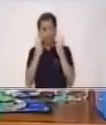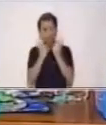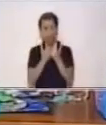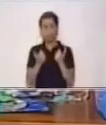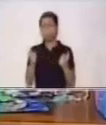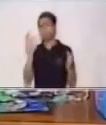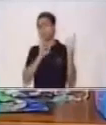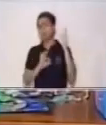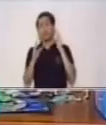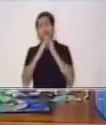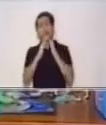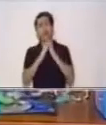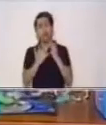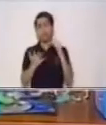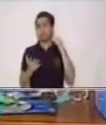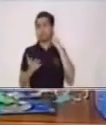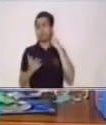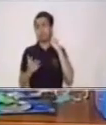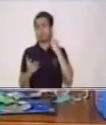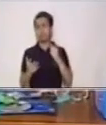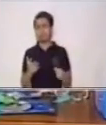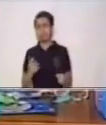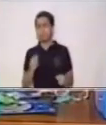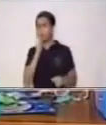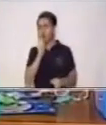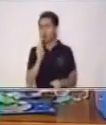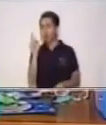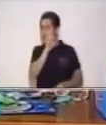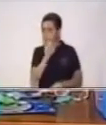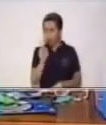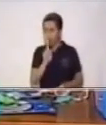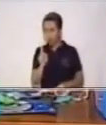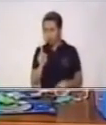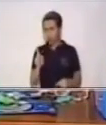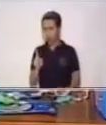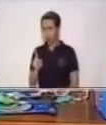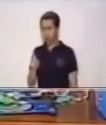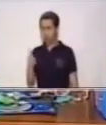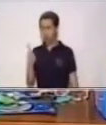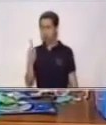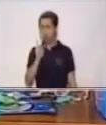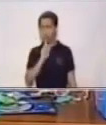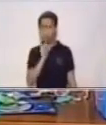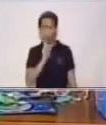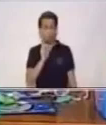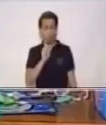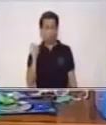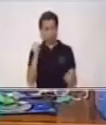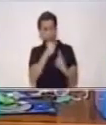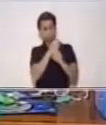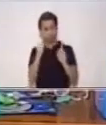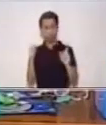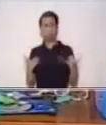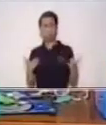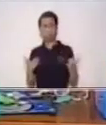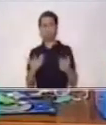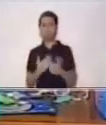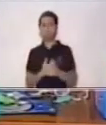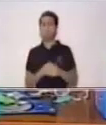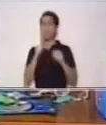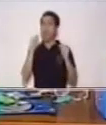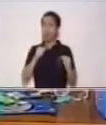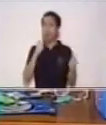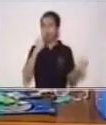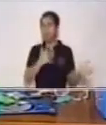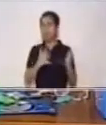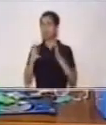también. Preferiblemente pedimos pues que no suceda, pero suele suceder. Entonces, para eso vamos a pasar